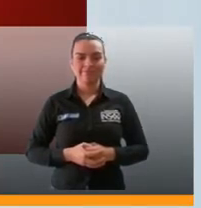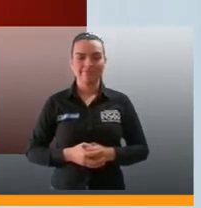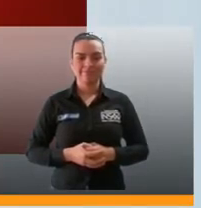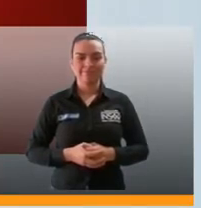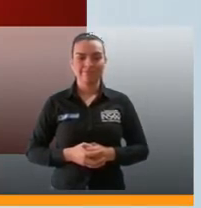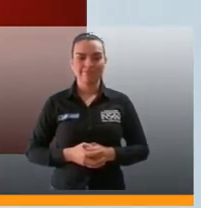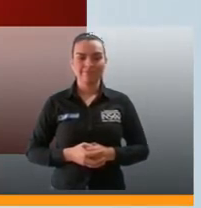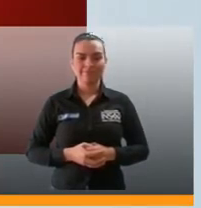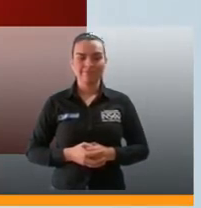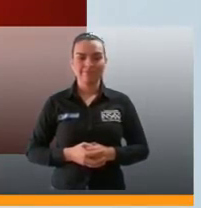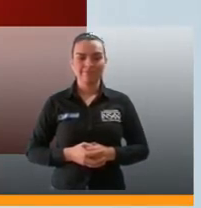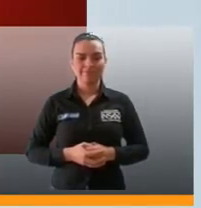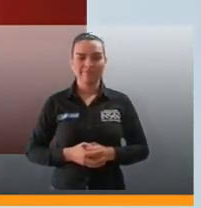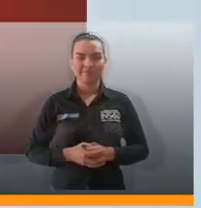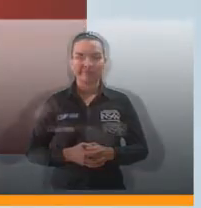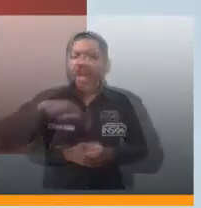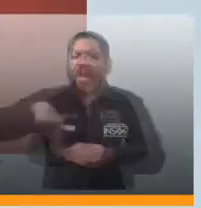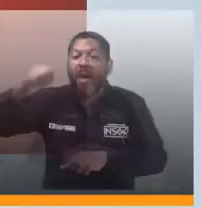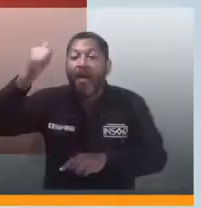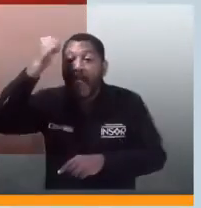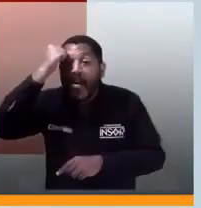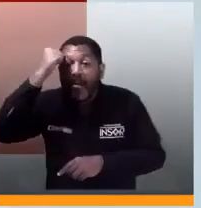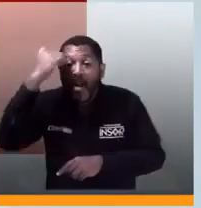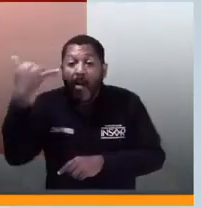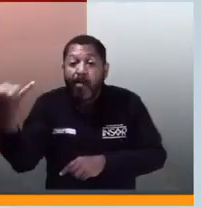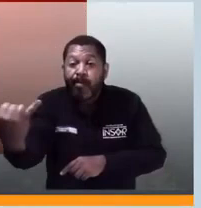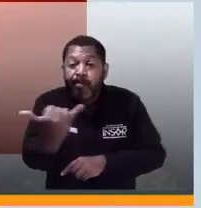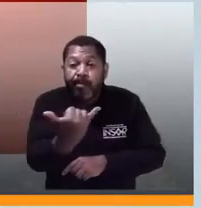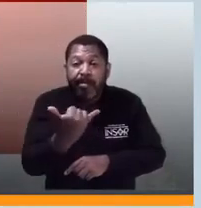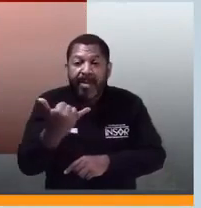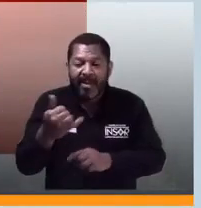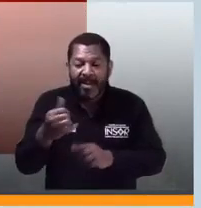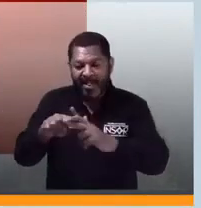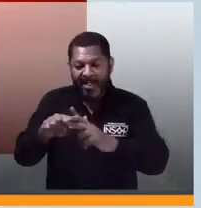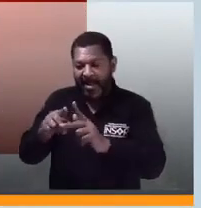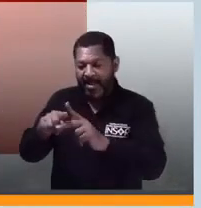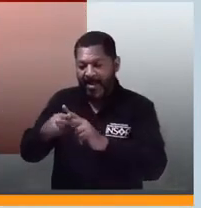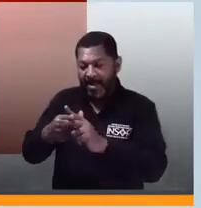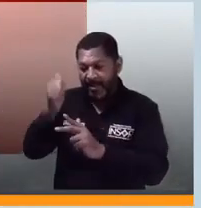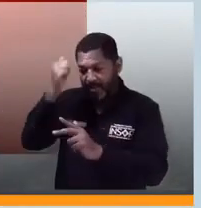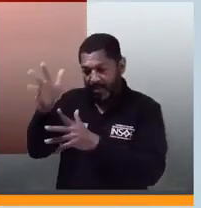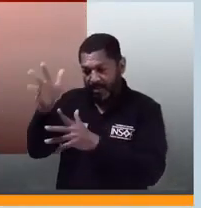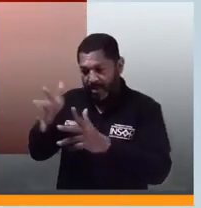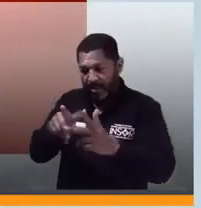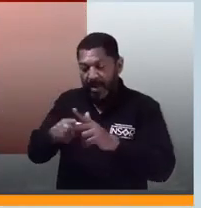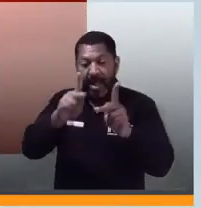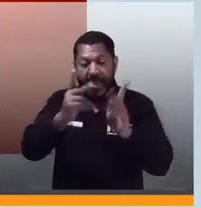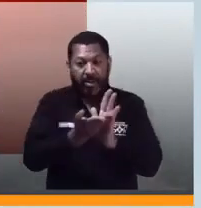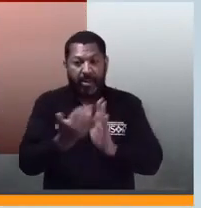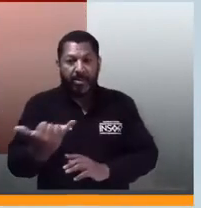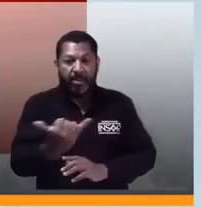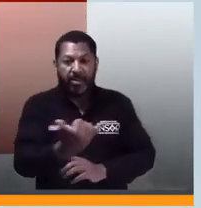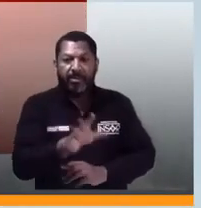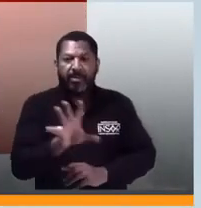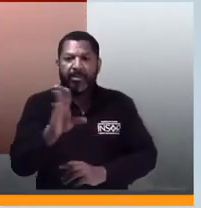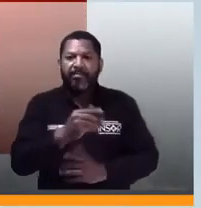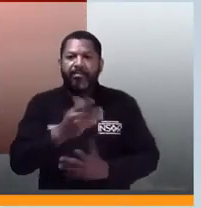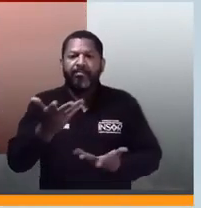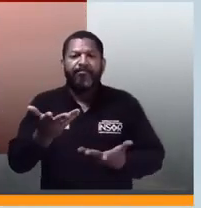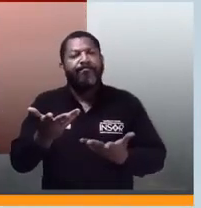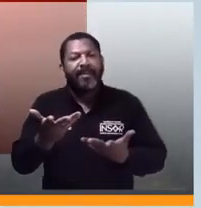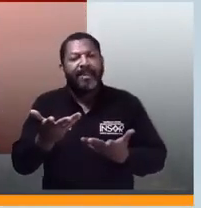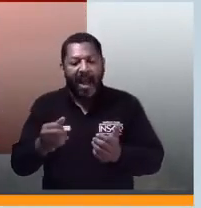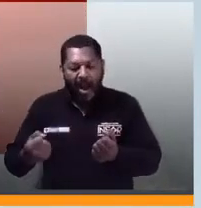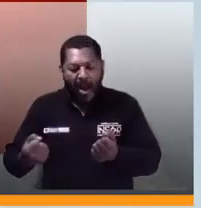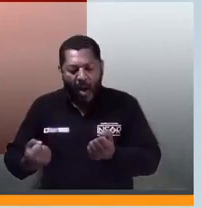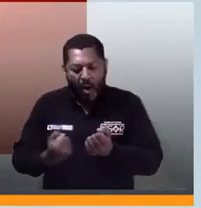ASCUN, de los profesores que fueron los talleristas, los estudiantes, todo el acompañamiento técnico que se tuvo,